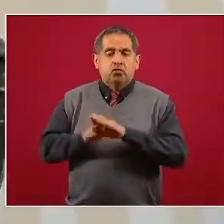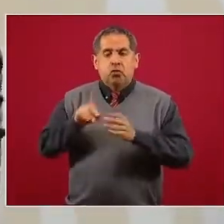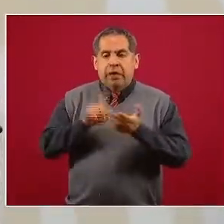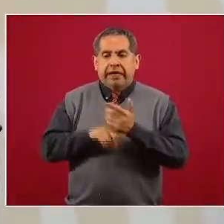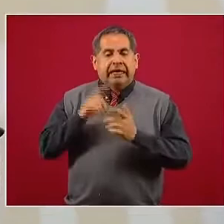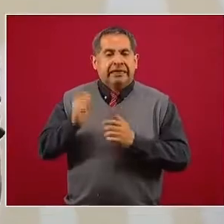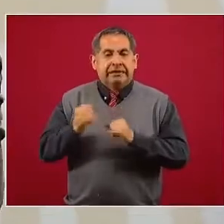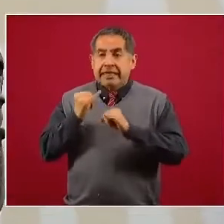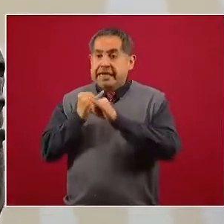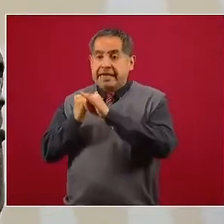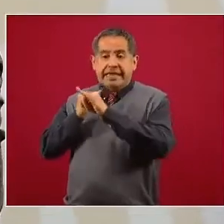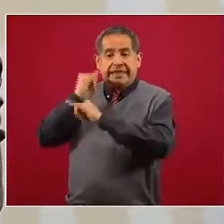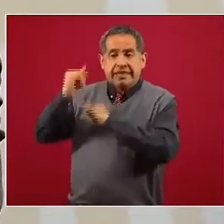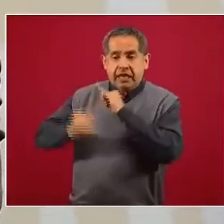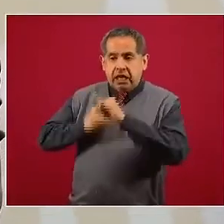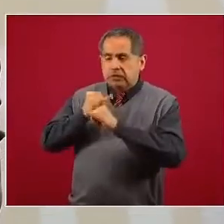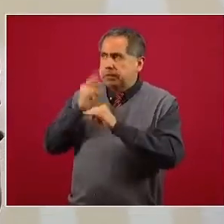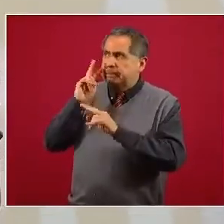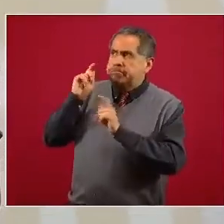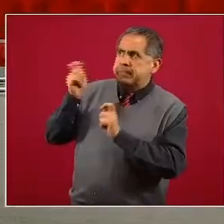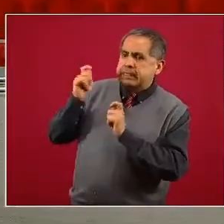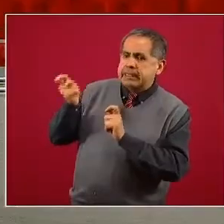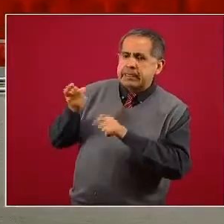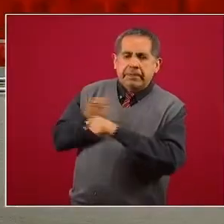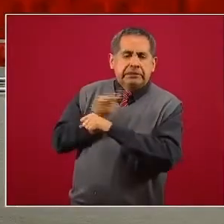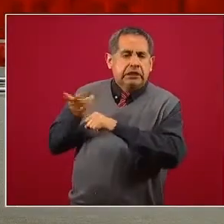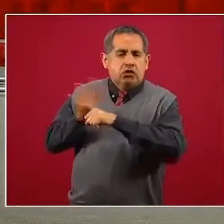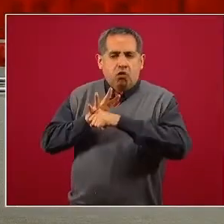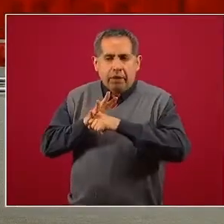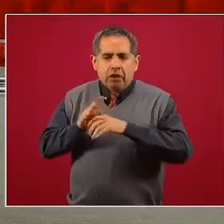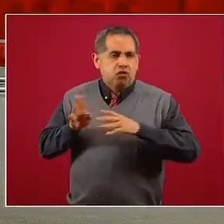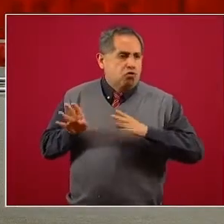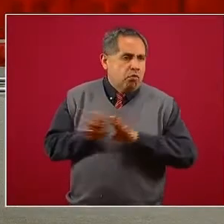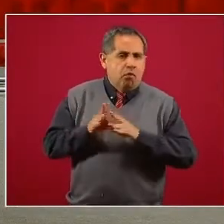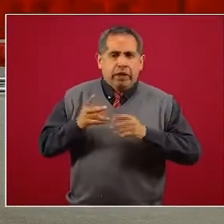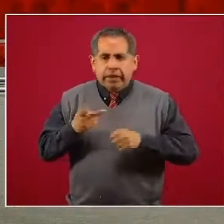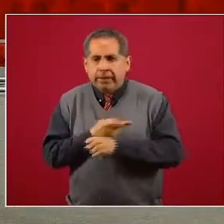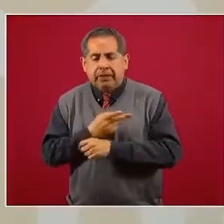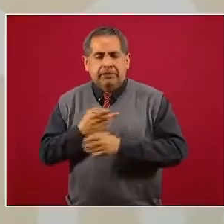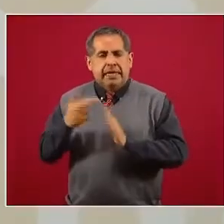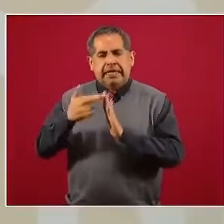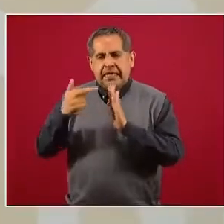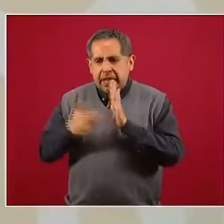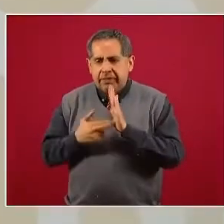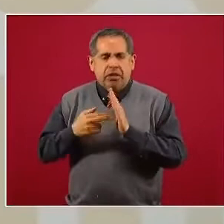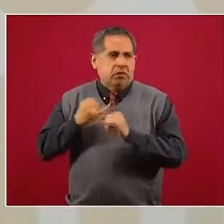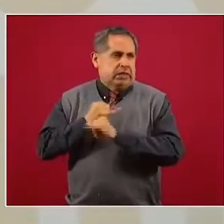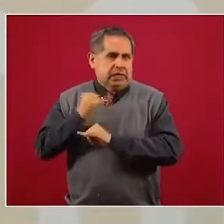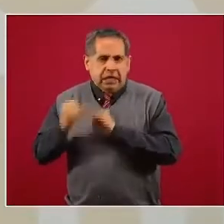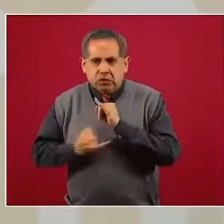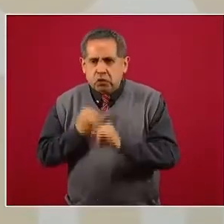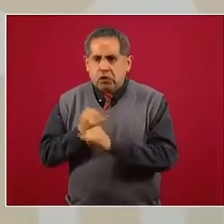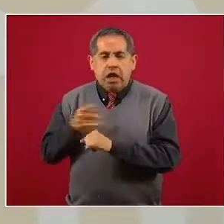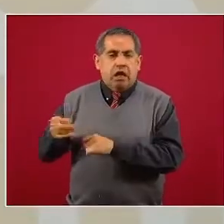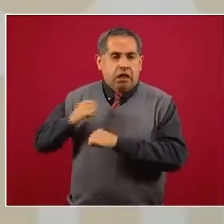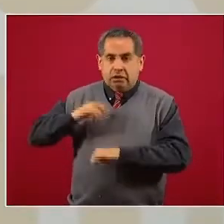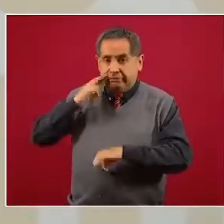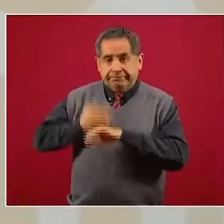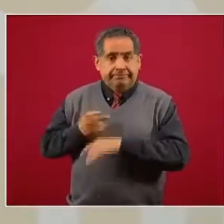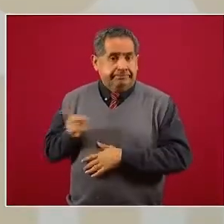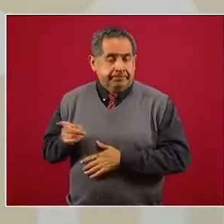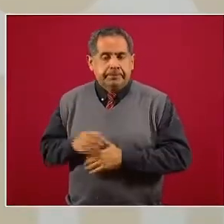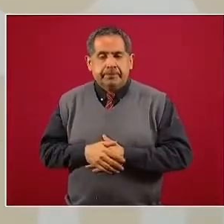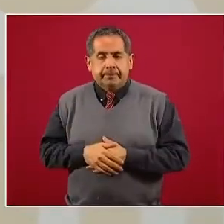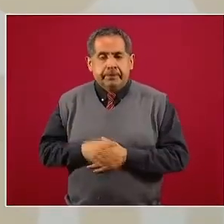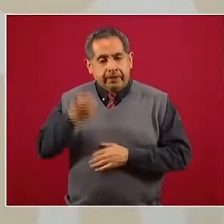panorama internacional en relación con COVID, los aspectos técnicos que tienen que ver con el Reglamento Sanitario Internacional.